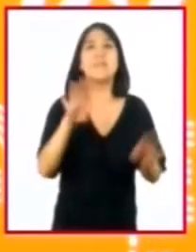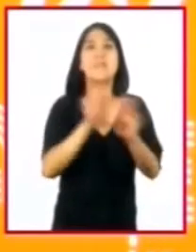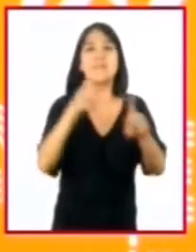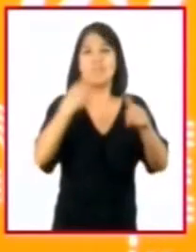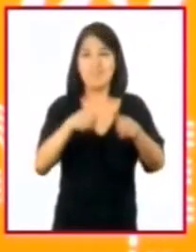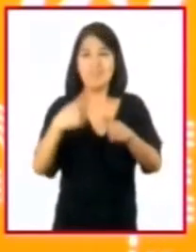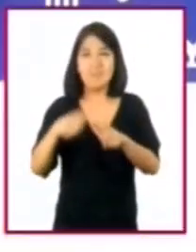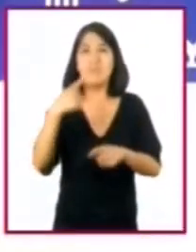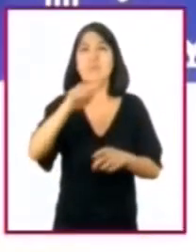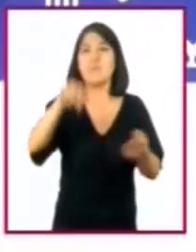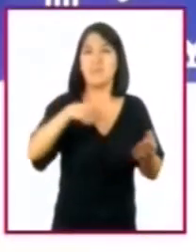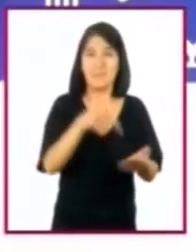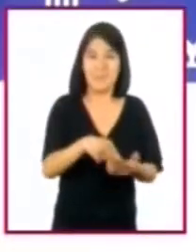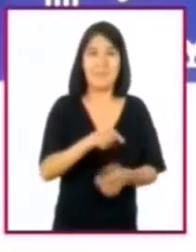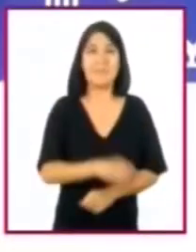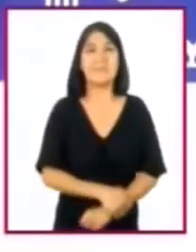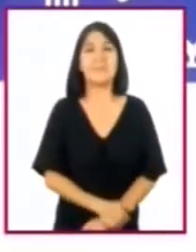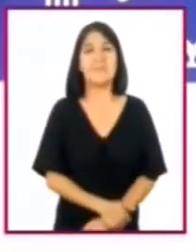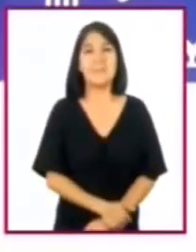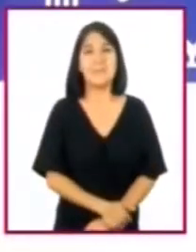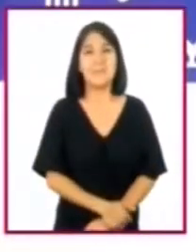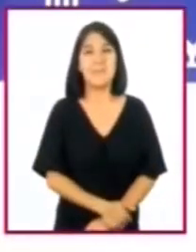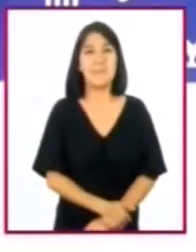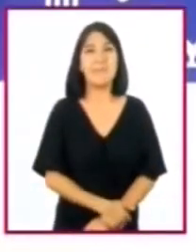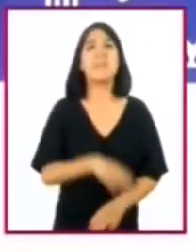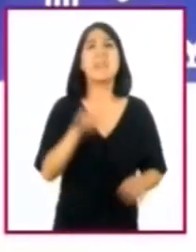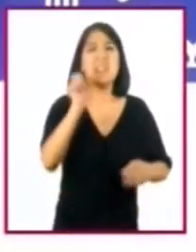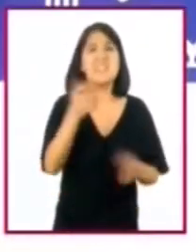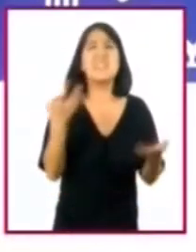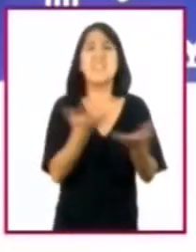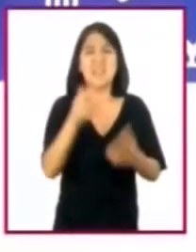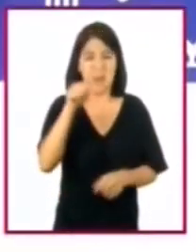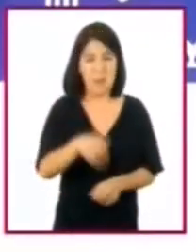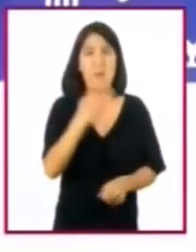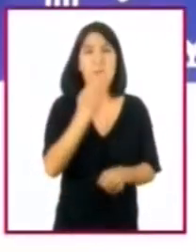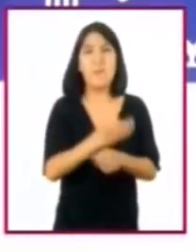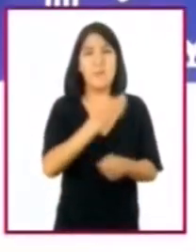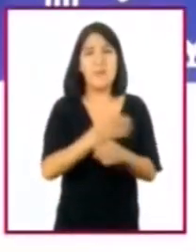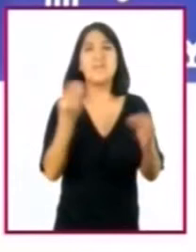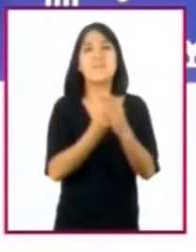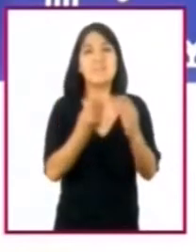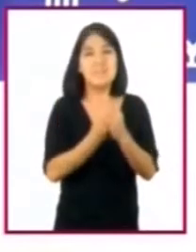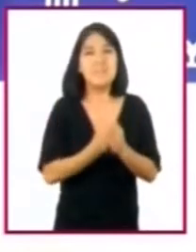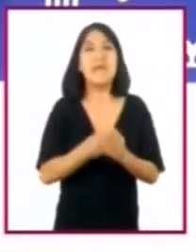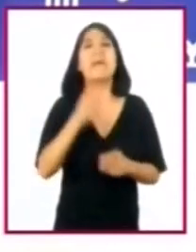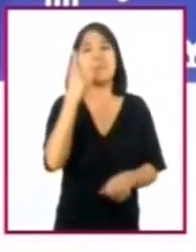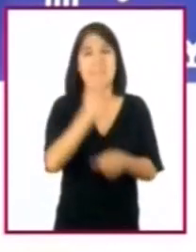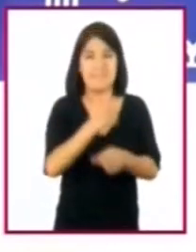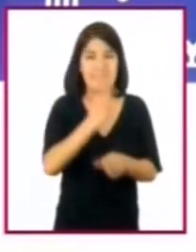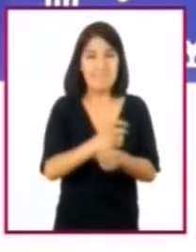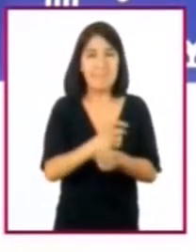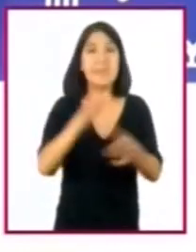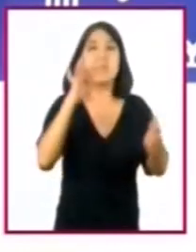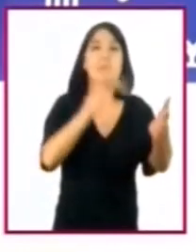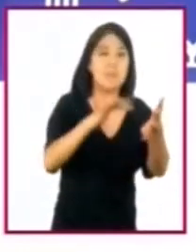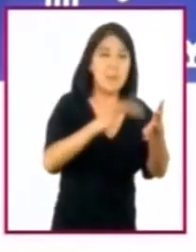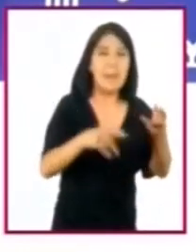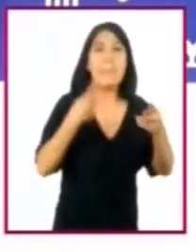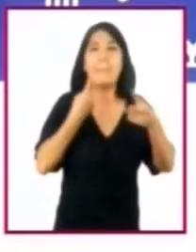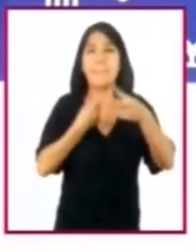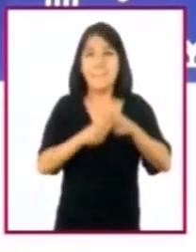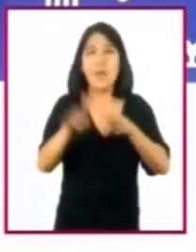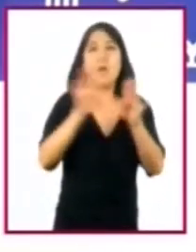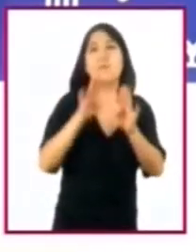en Mesoamérica. Lo que haremos en esta sesión será, primero, una lectura de inicio